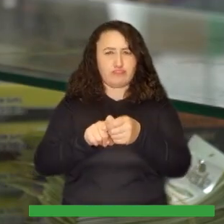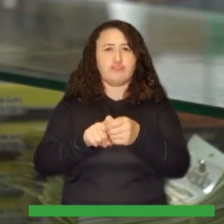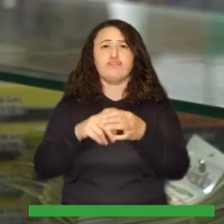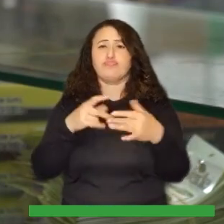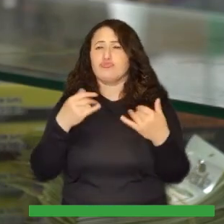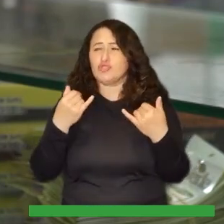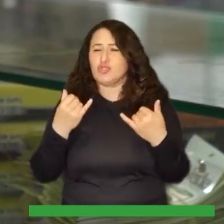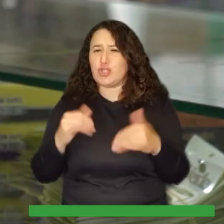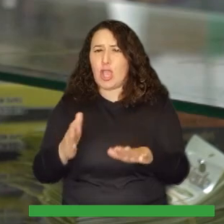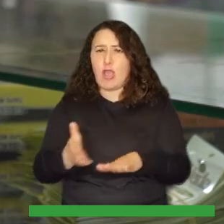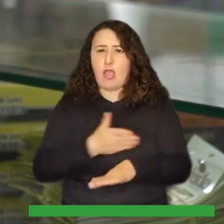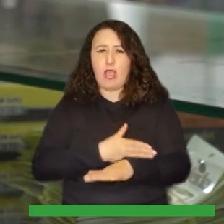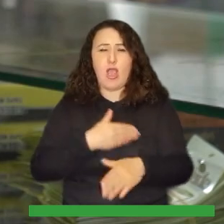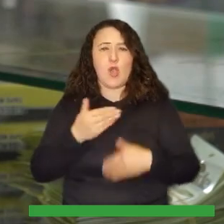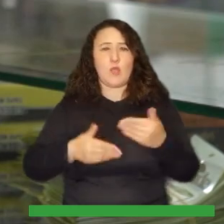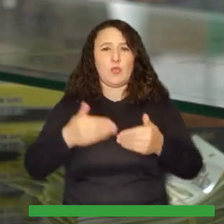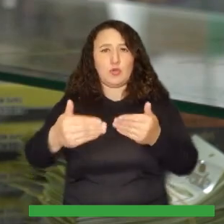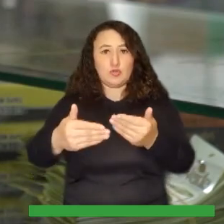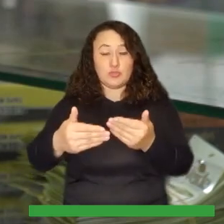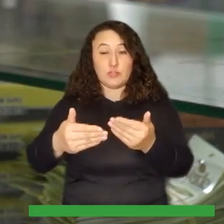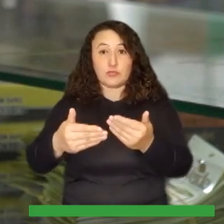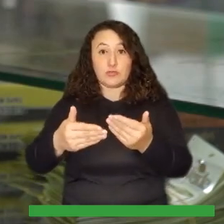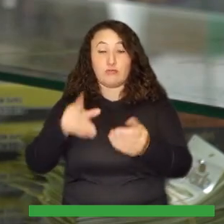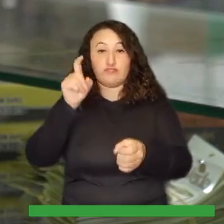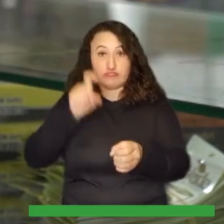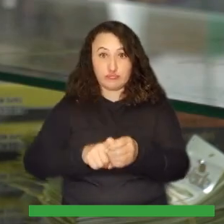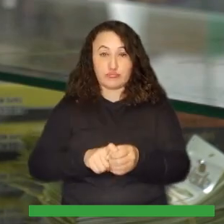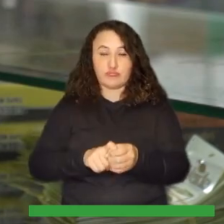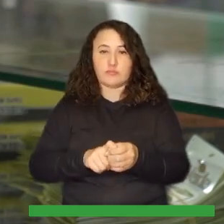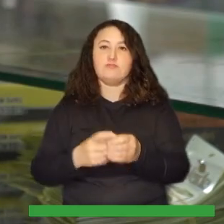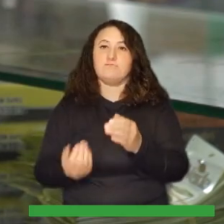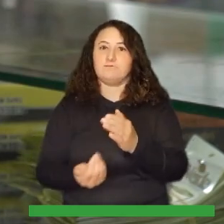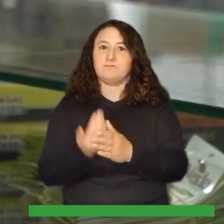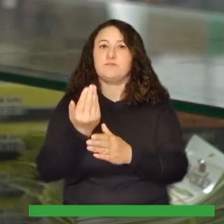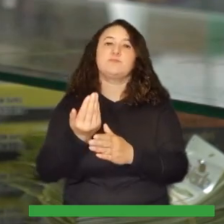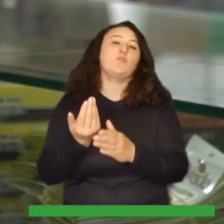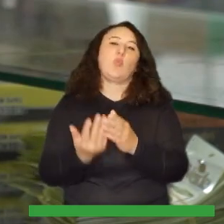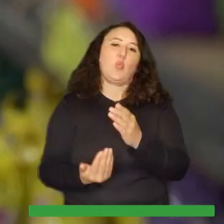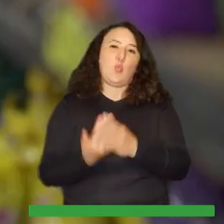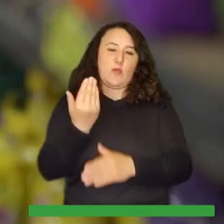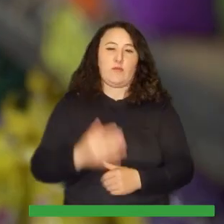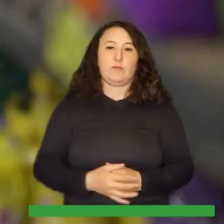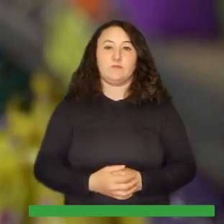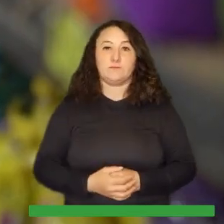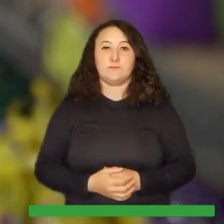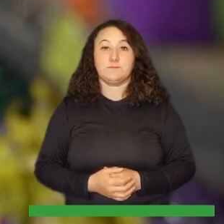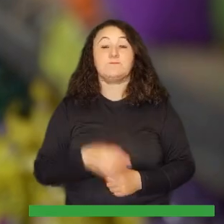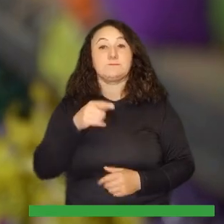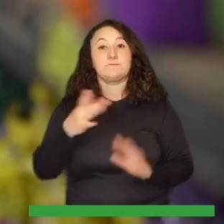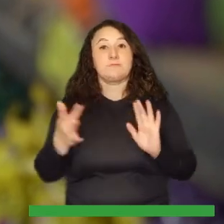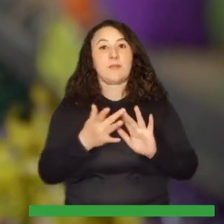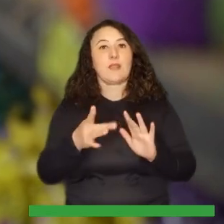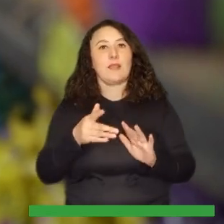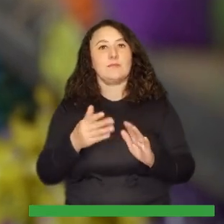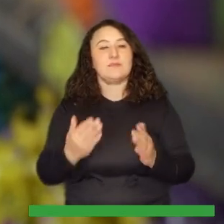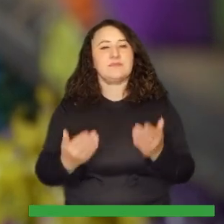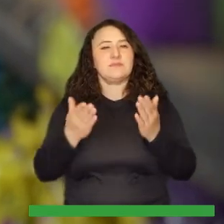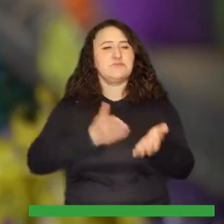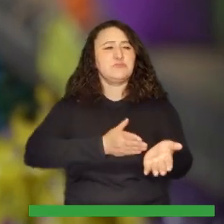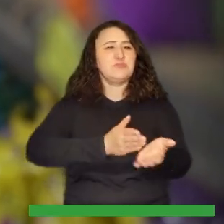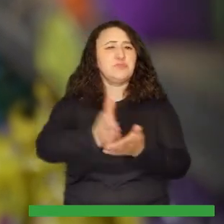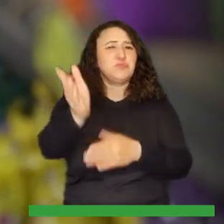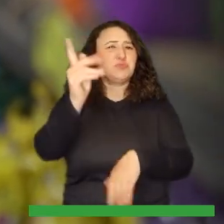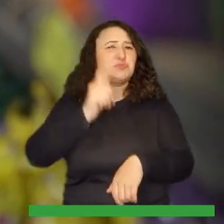todo su trámite, actualizaron su registro y obtuvieron un registro nuevo, el cual le da por término